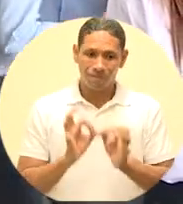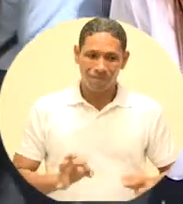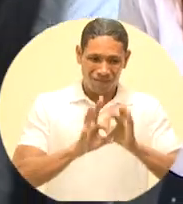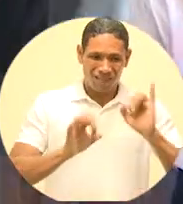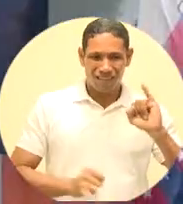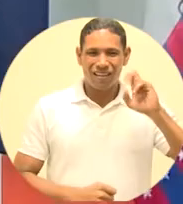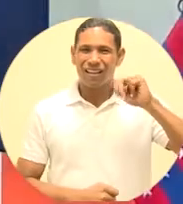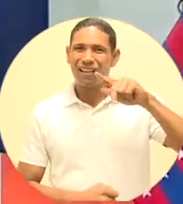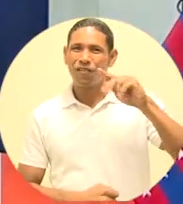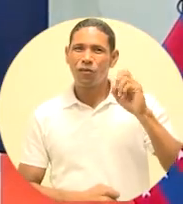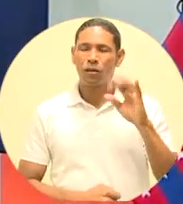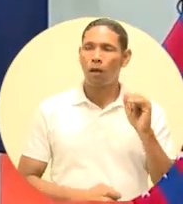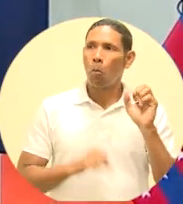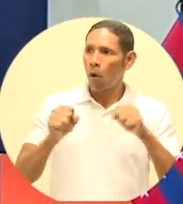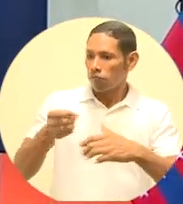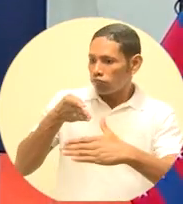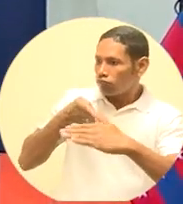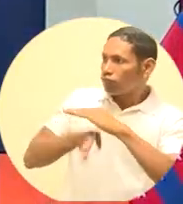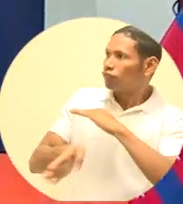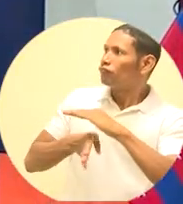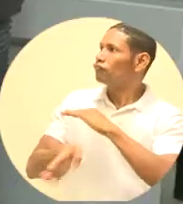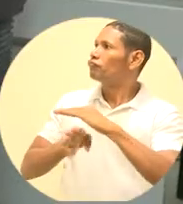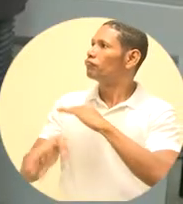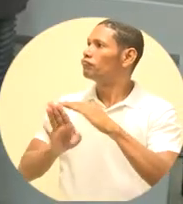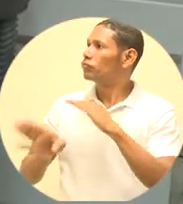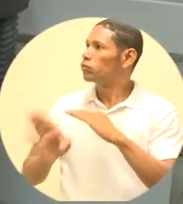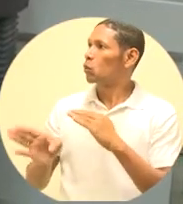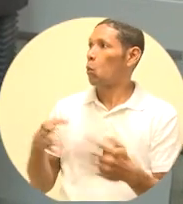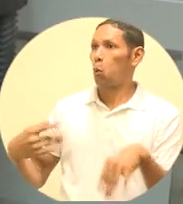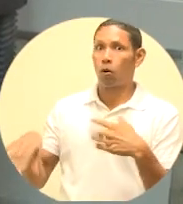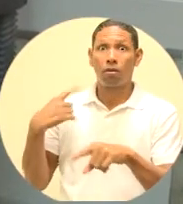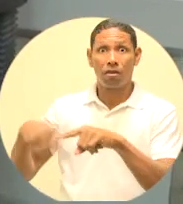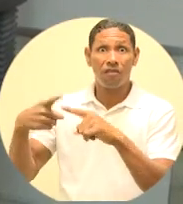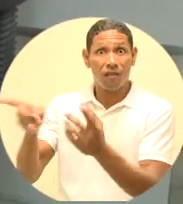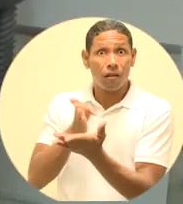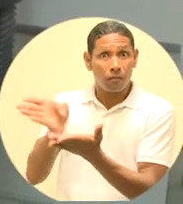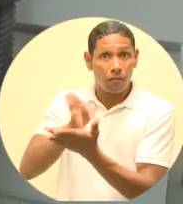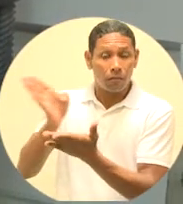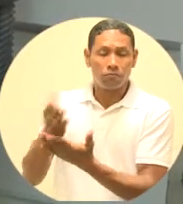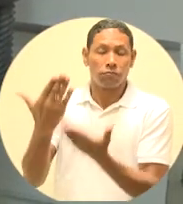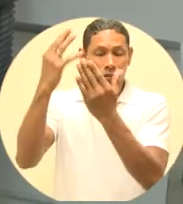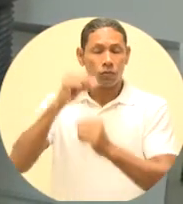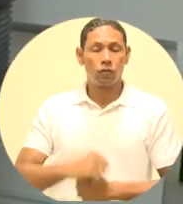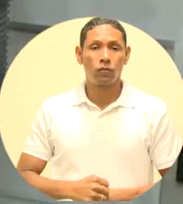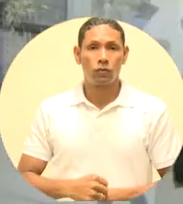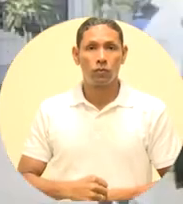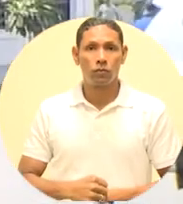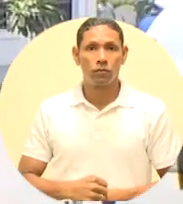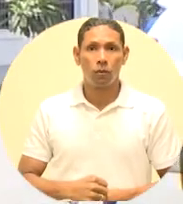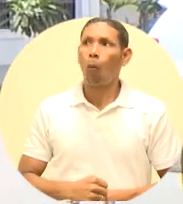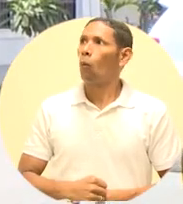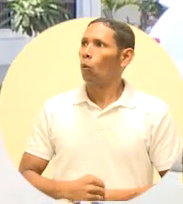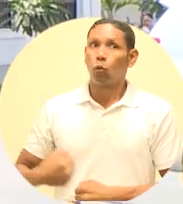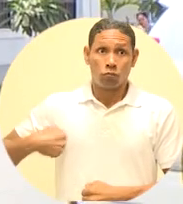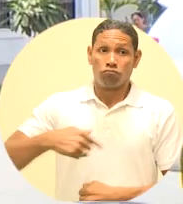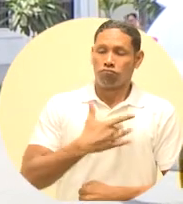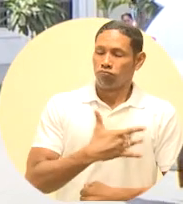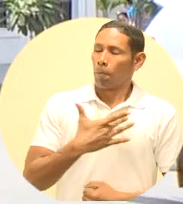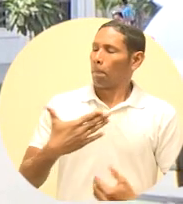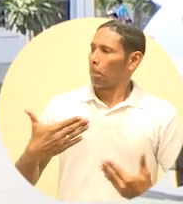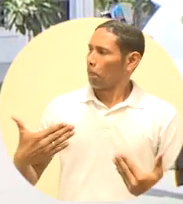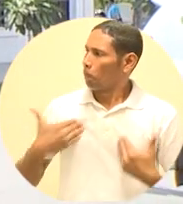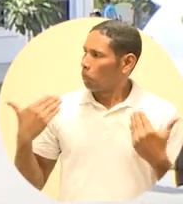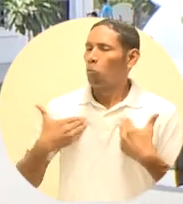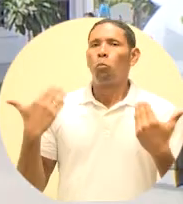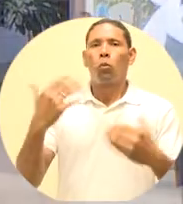mayor facilidad para acceder a los programas de la Universidad de Magdalena. Satisfecho ante todo. Qué importante es que para nuestro municipio, para